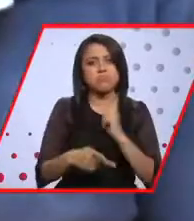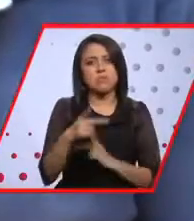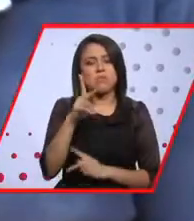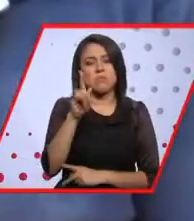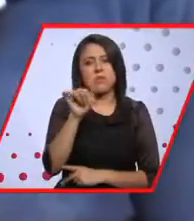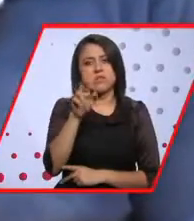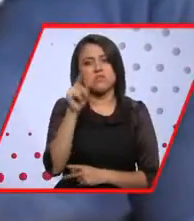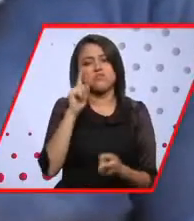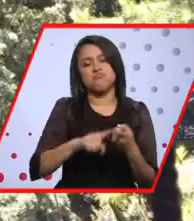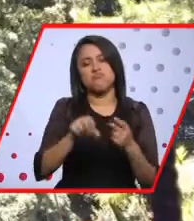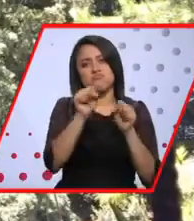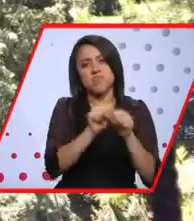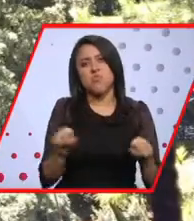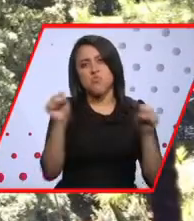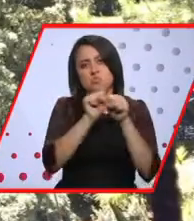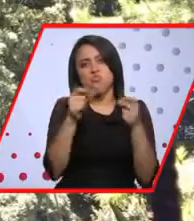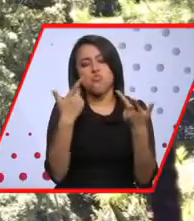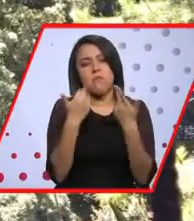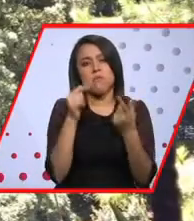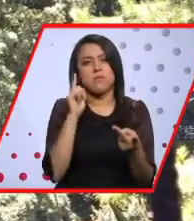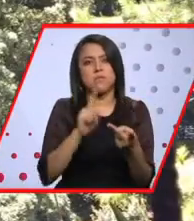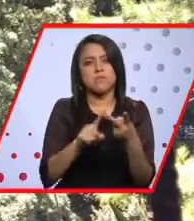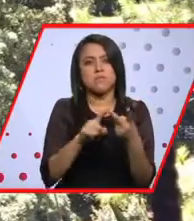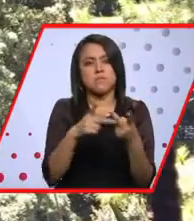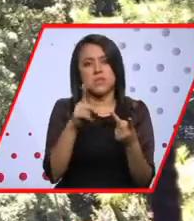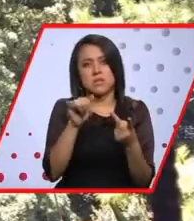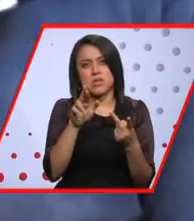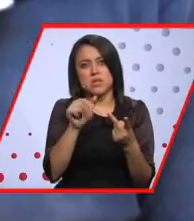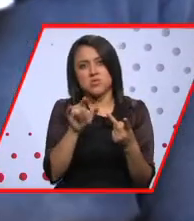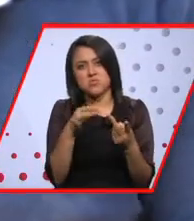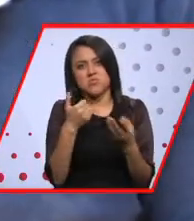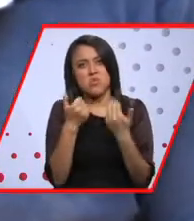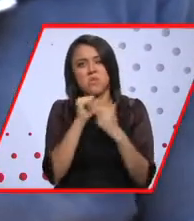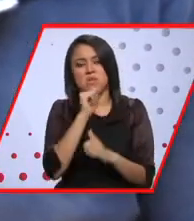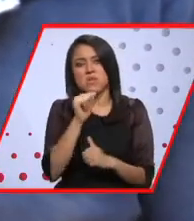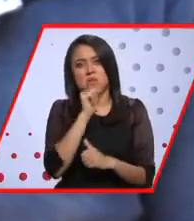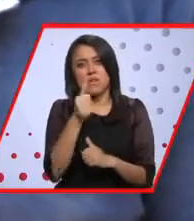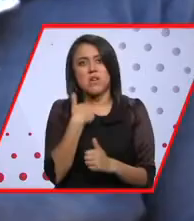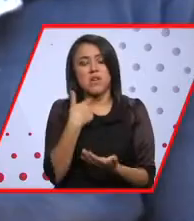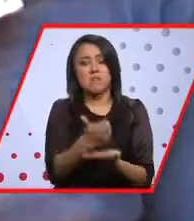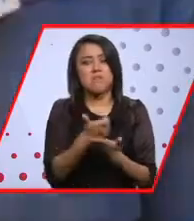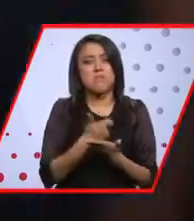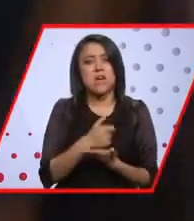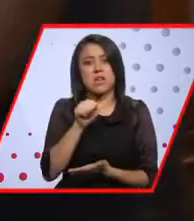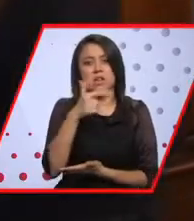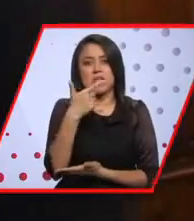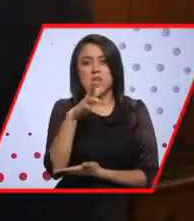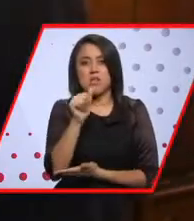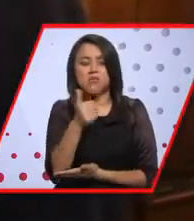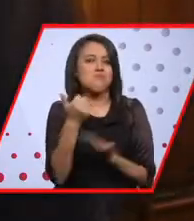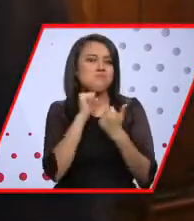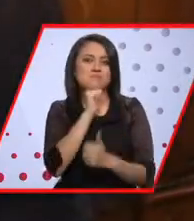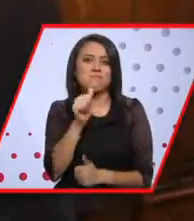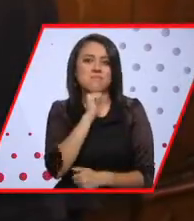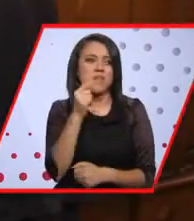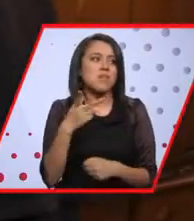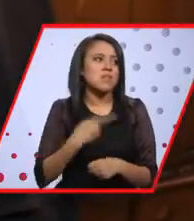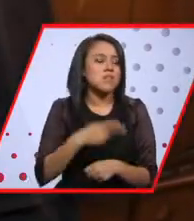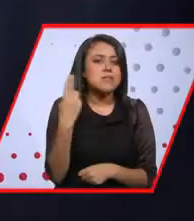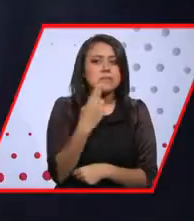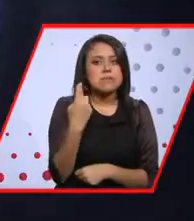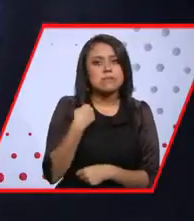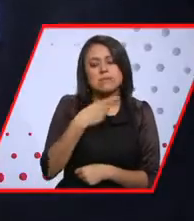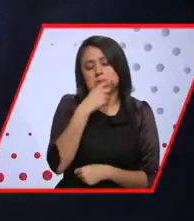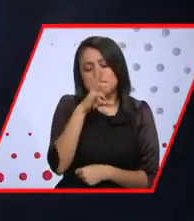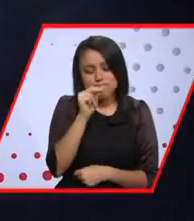tenemos seguro, no tenemos prestaciones, no tenemos nada, no nos dan aguinaldo, no nos dan nada. Su necesidad lo motivó a ignorar